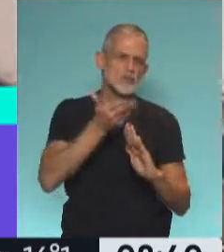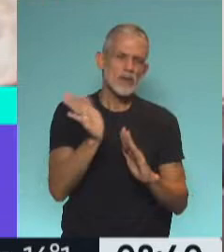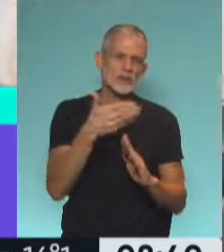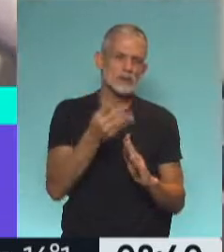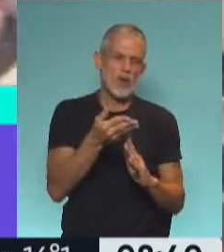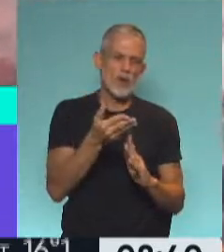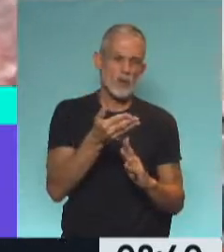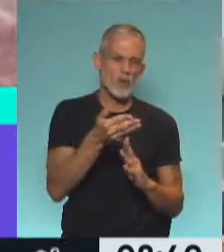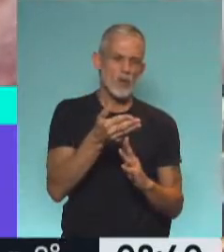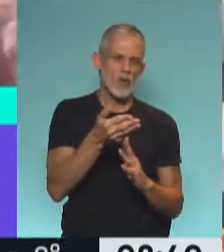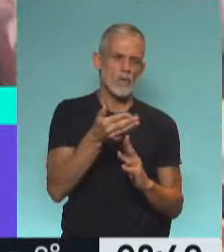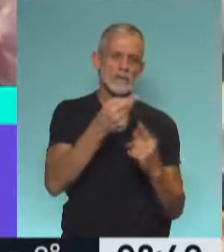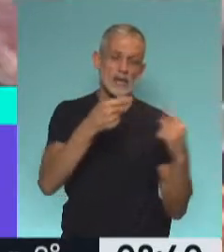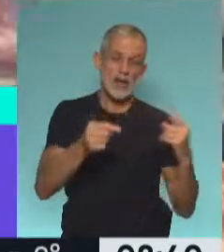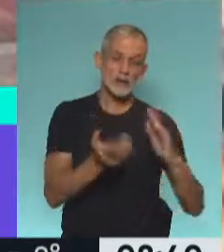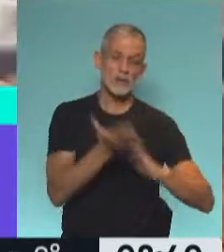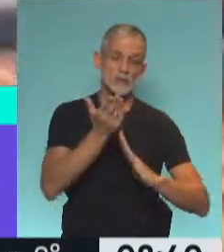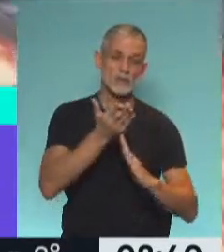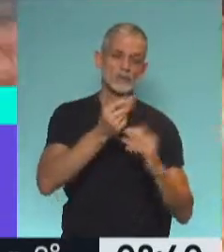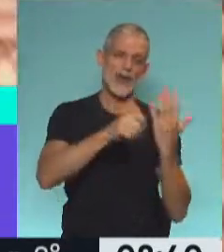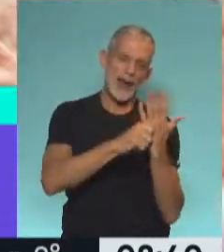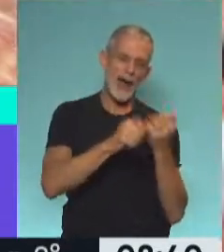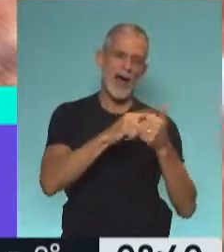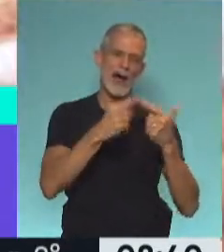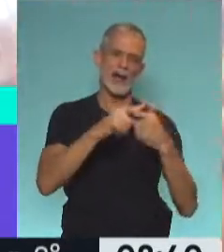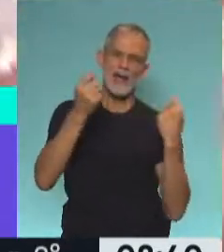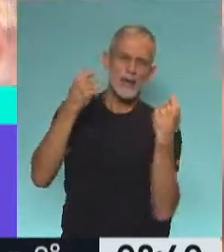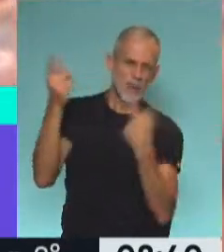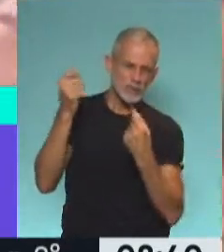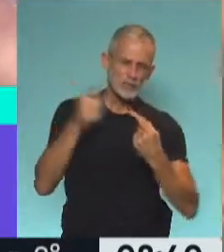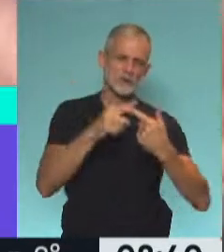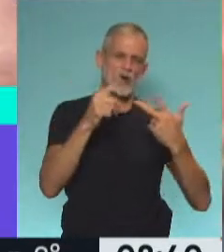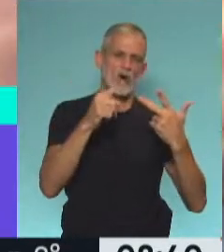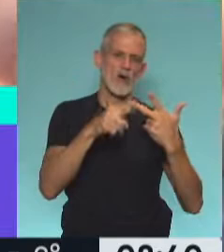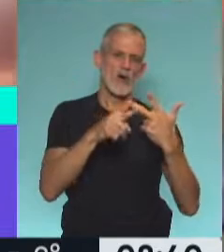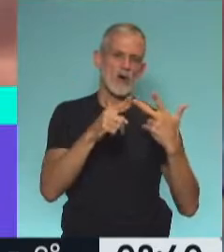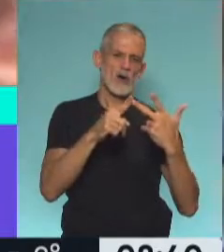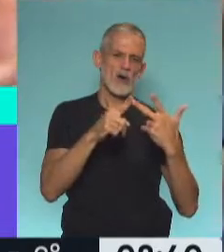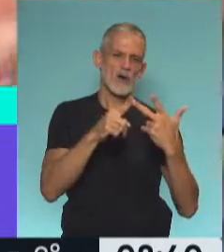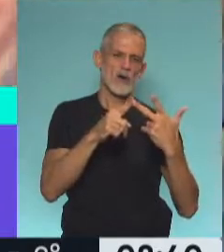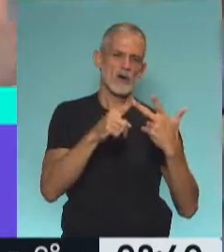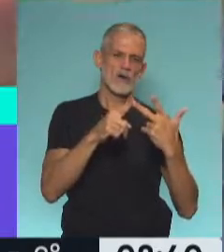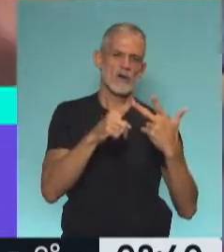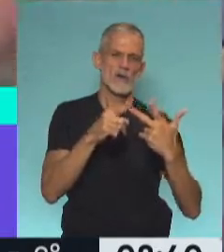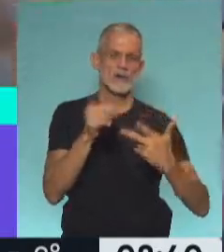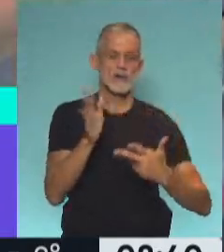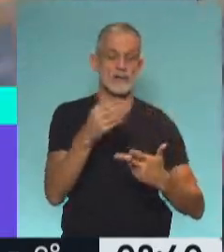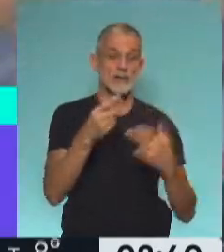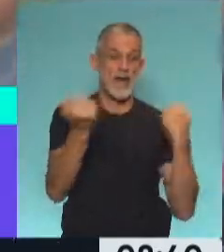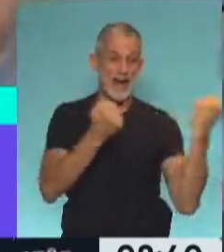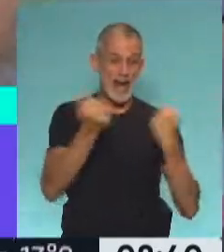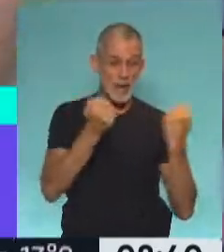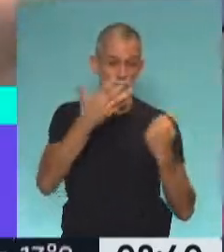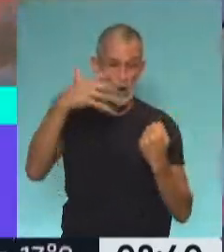sea... Las cosas vienen subiendo todo, ¿viste? La carne, la exportación, todo, por ejemplo, que hay camiones que llevan